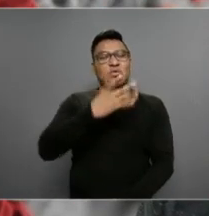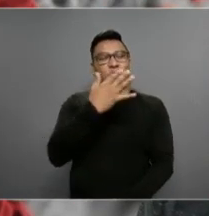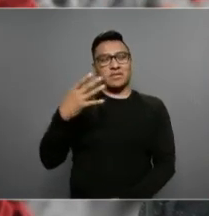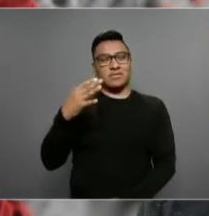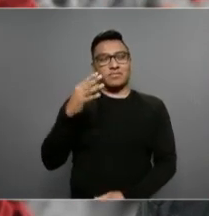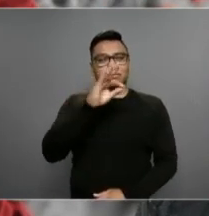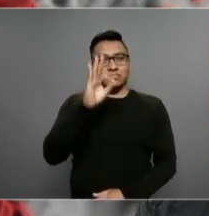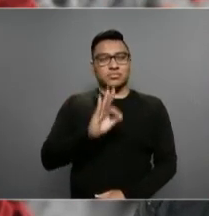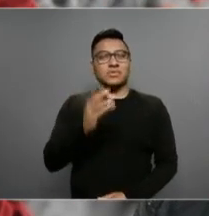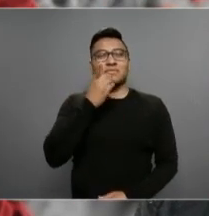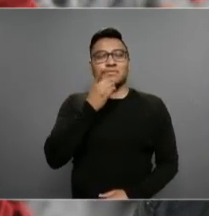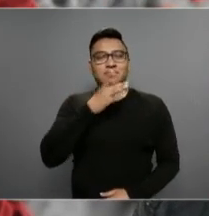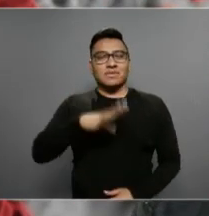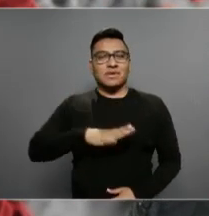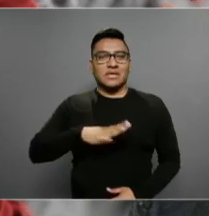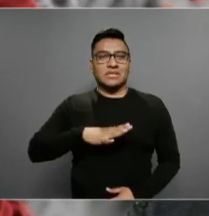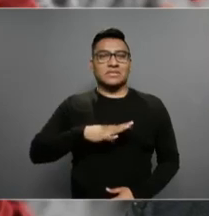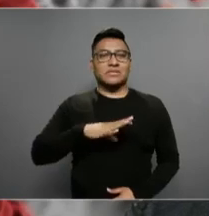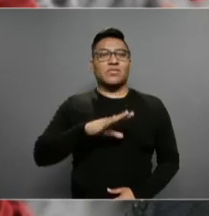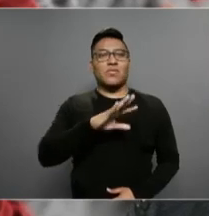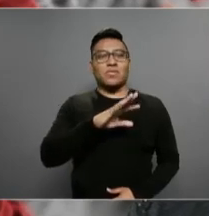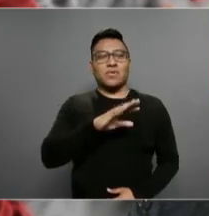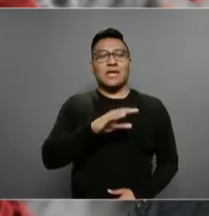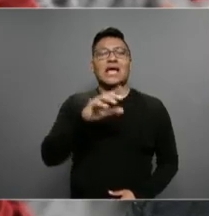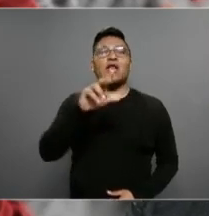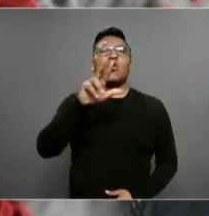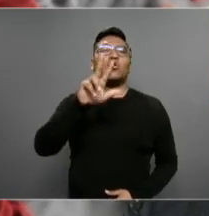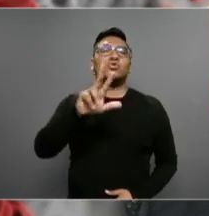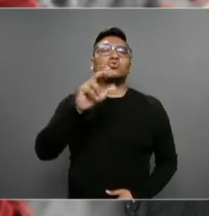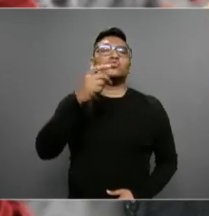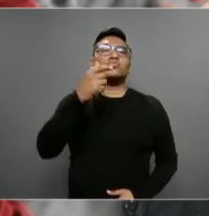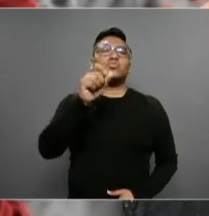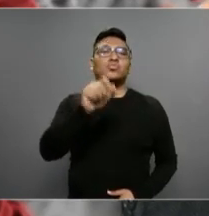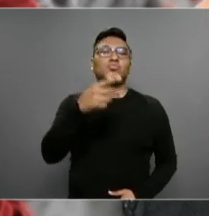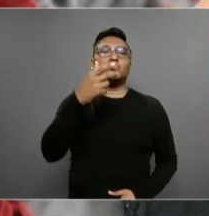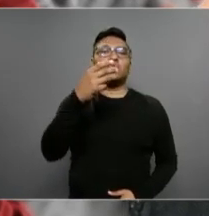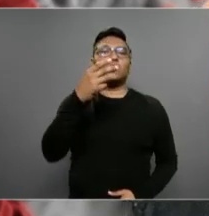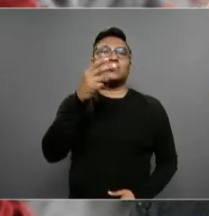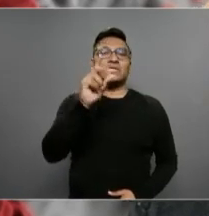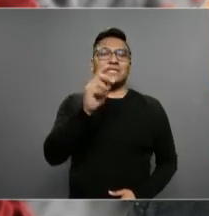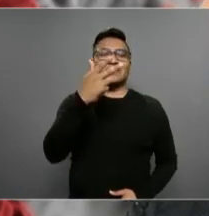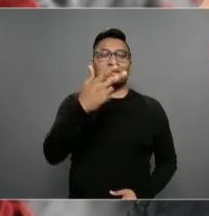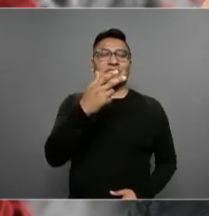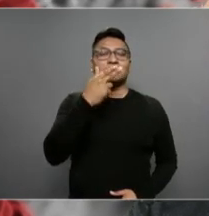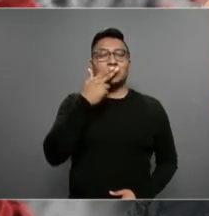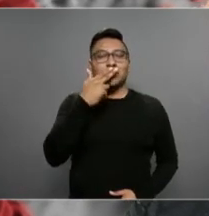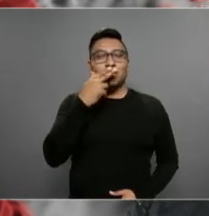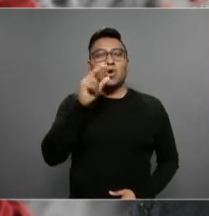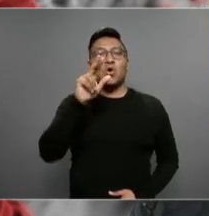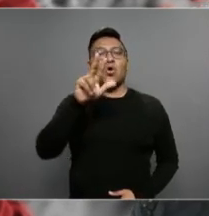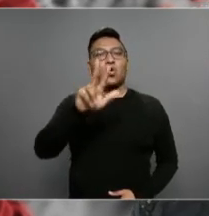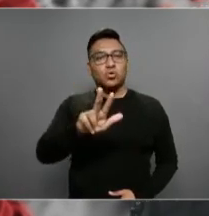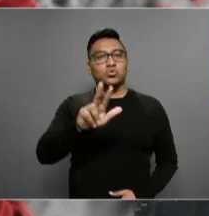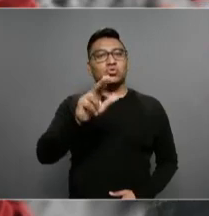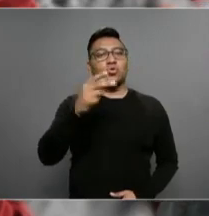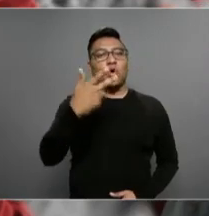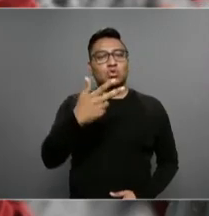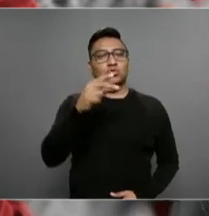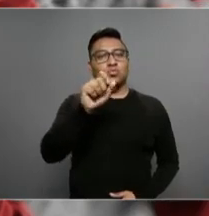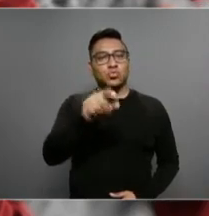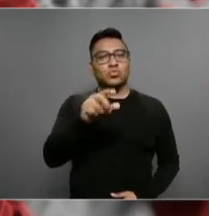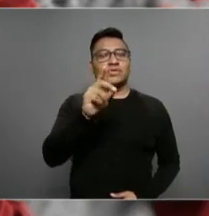diabetes, 16.6% padecía EPOC y el 8.33% tabaquismo, otro 8.33% insuficiencia